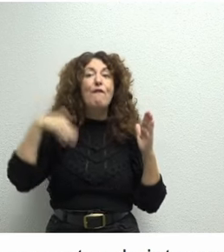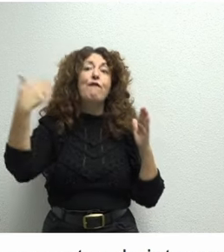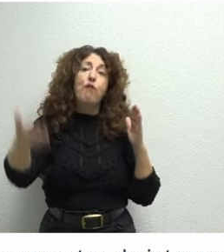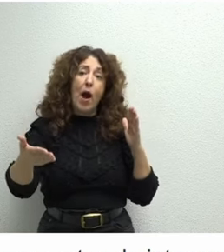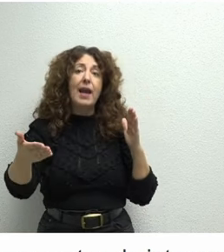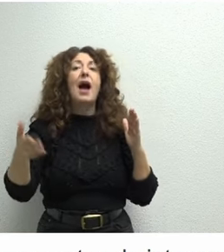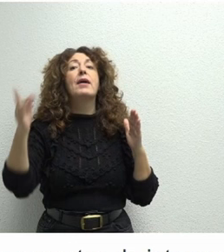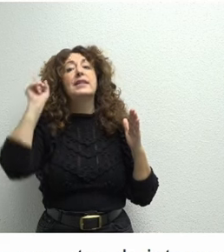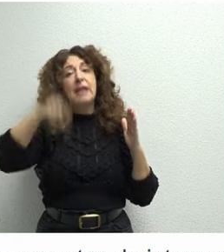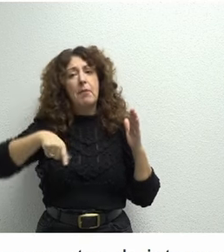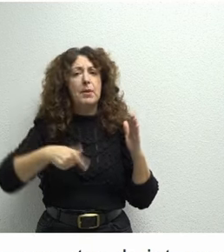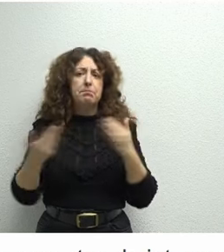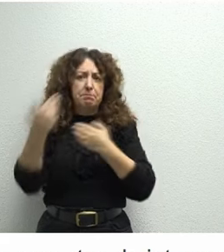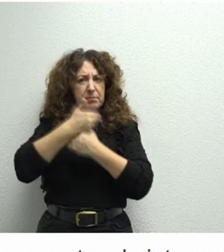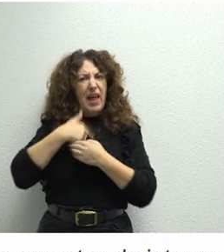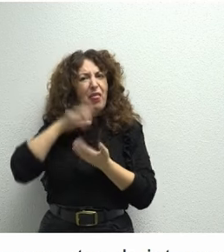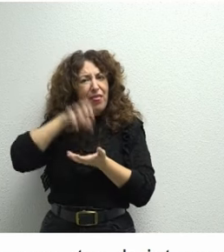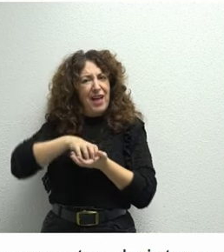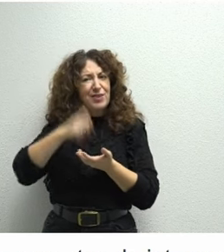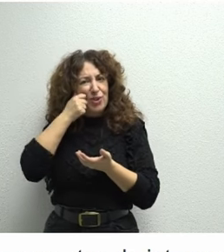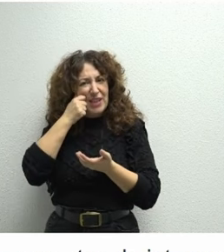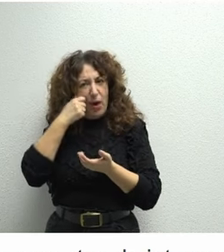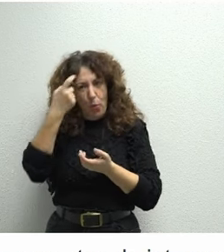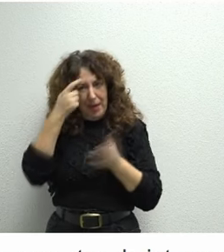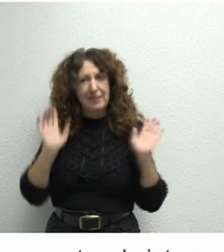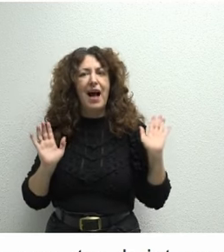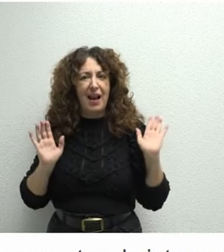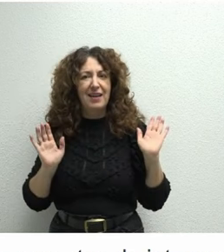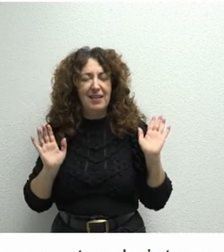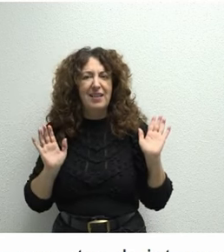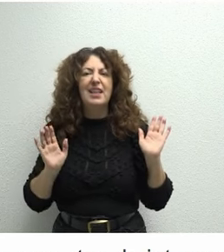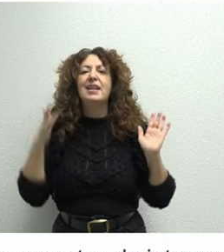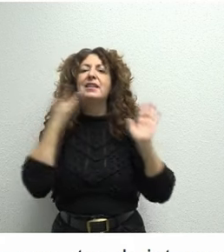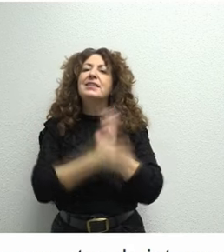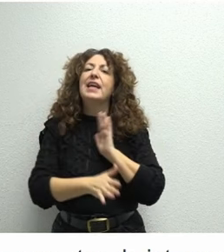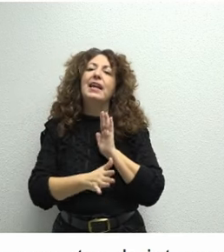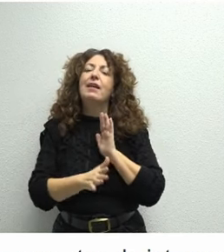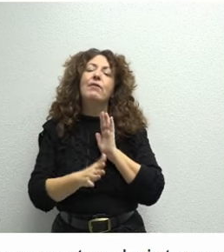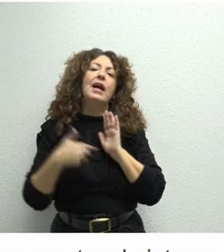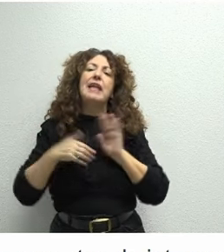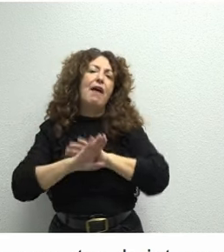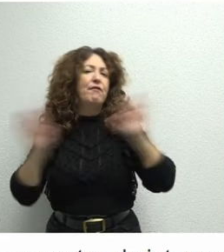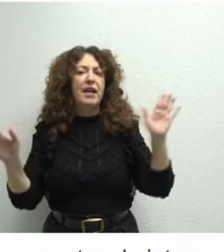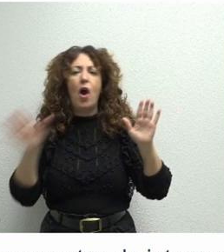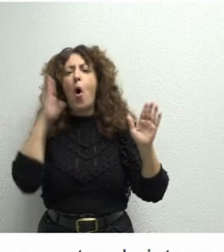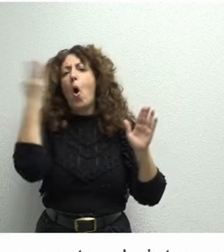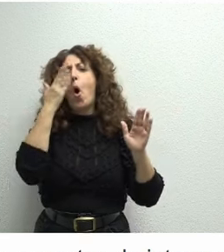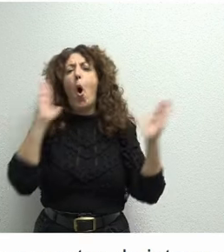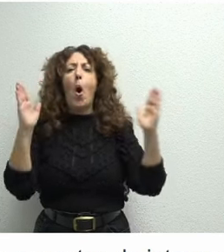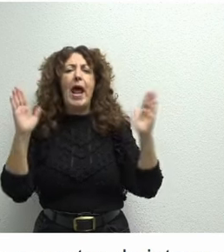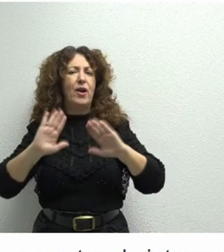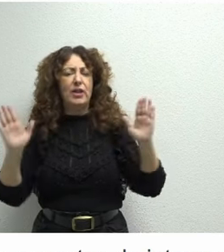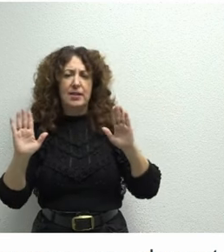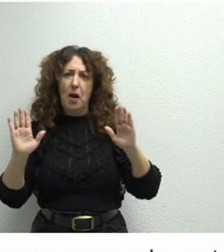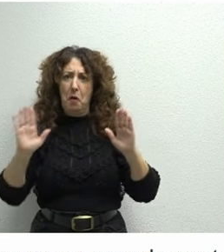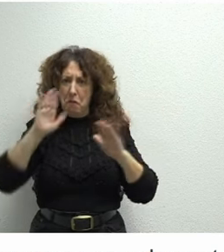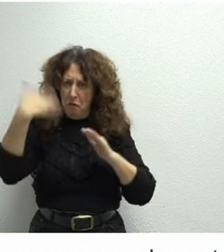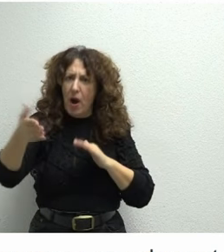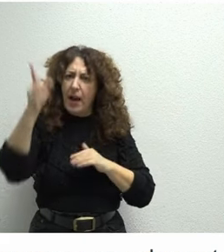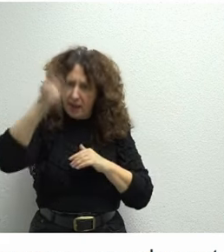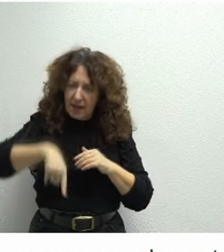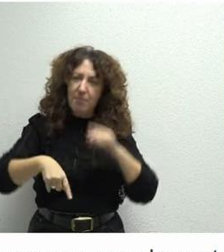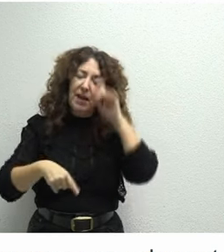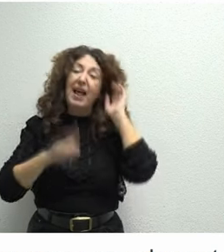el propio Centro de Salud Mental O sea no significa que ya tienen prohibido su acceso no sino que evidentemente tienen el Centro de Salud